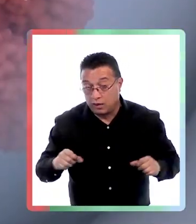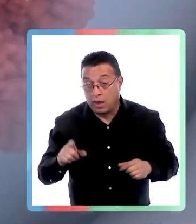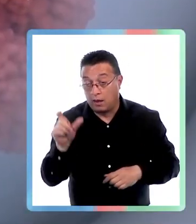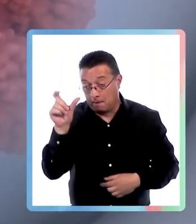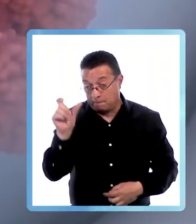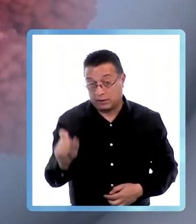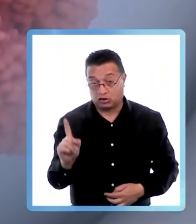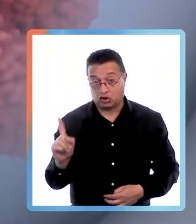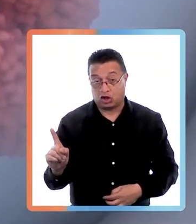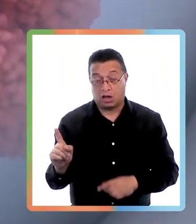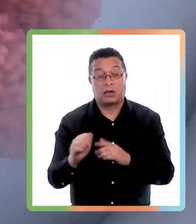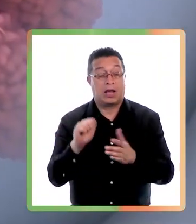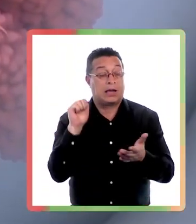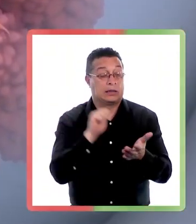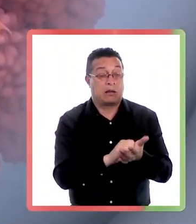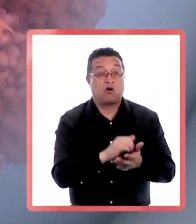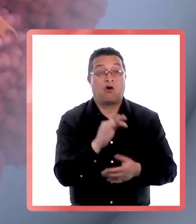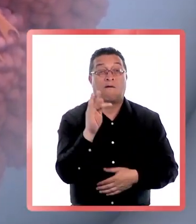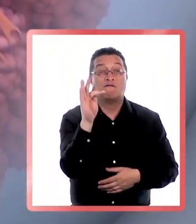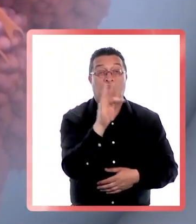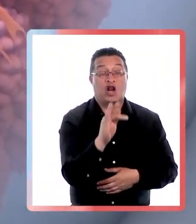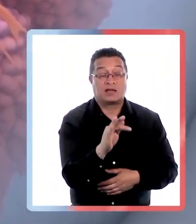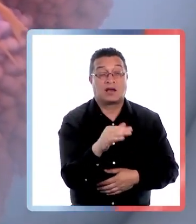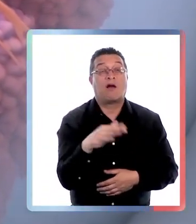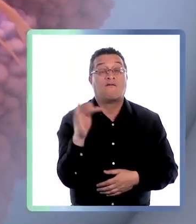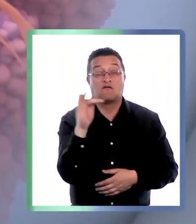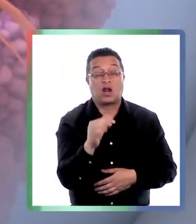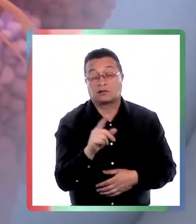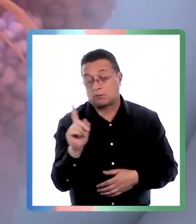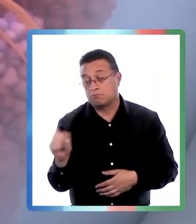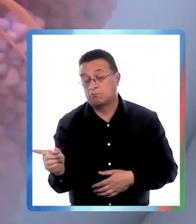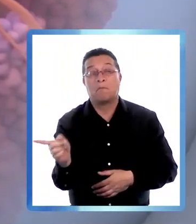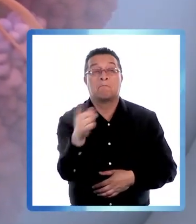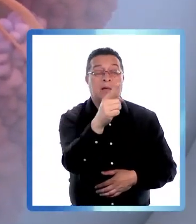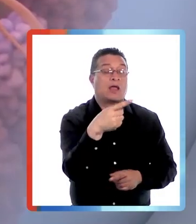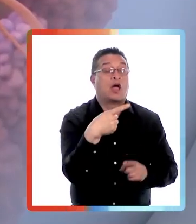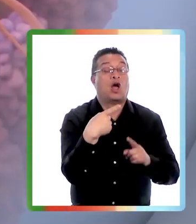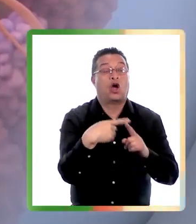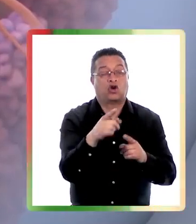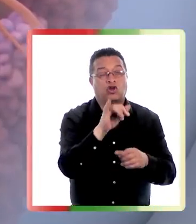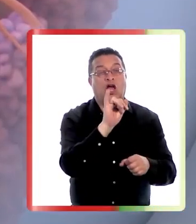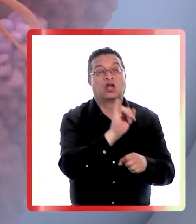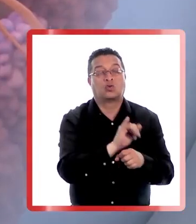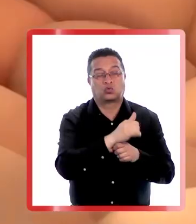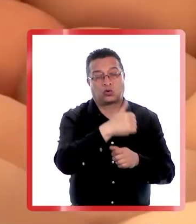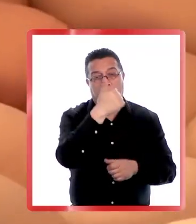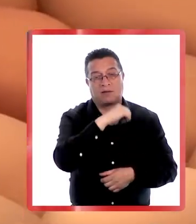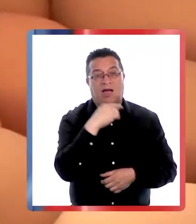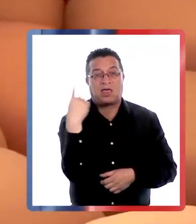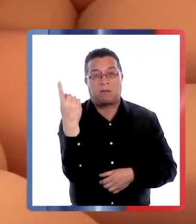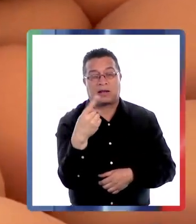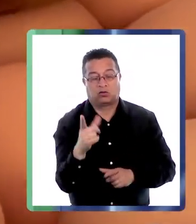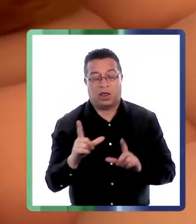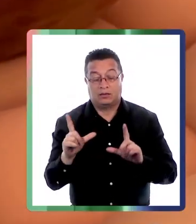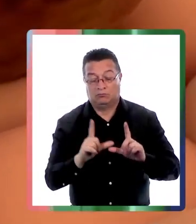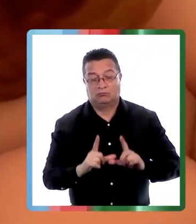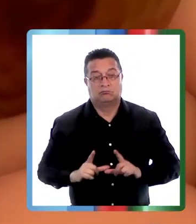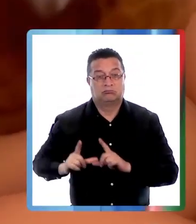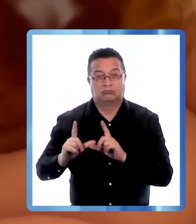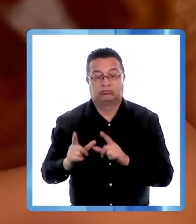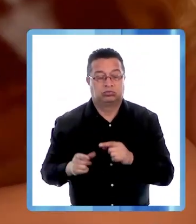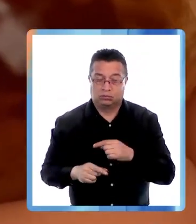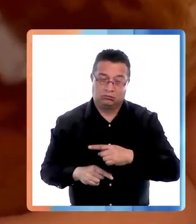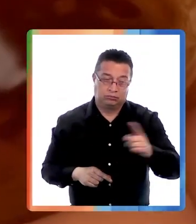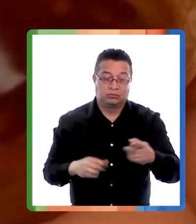la paciente pone un reclamo en FONASA y FONASA la deriva a alguna institución, muchas veces instituciones privadas,